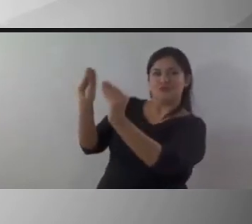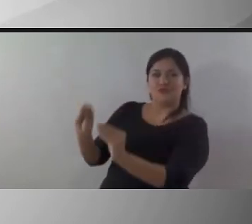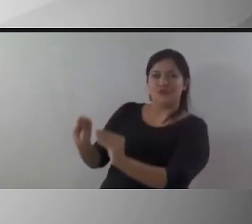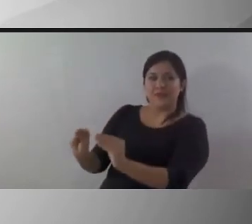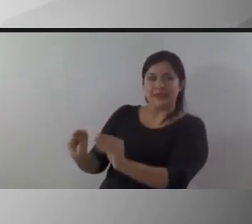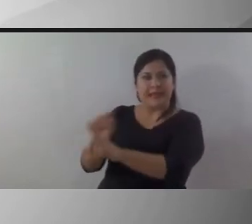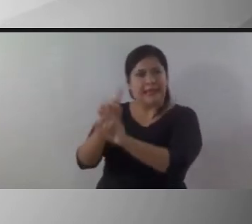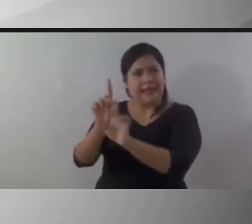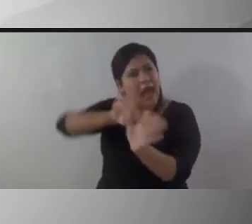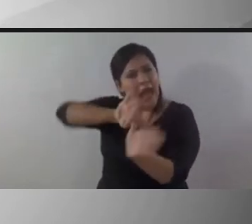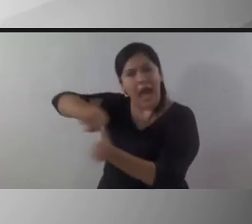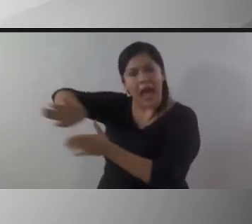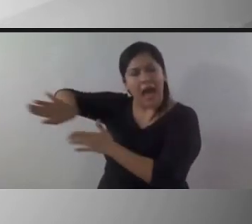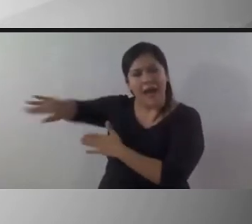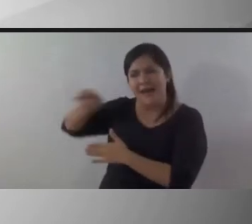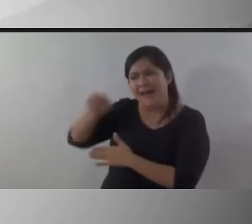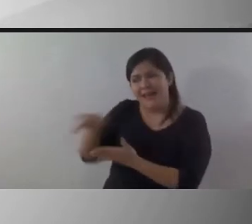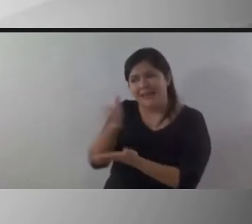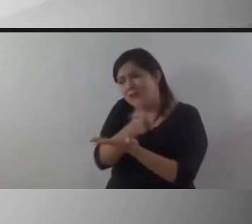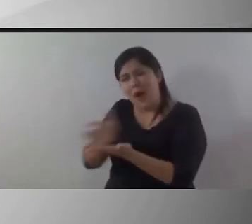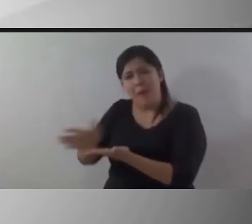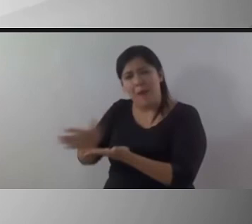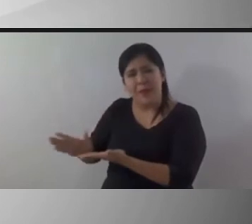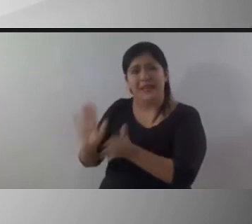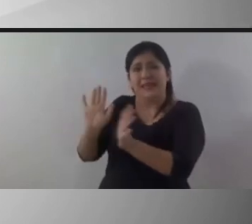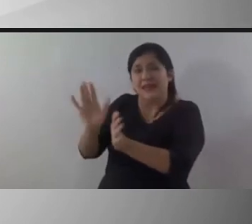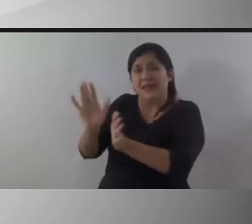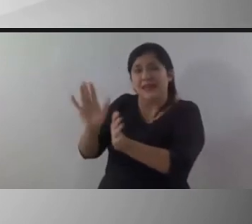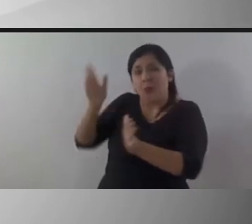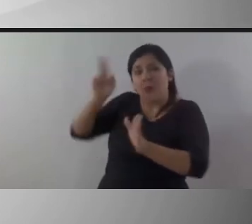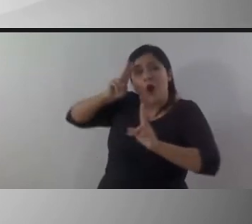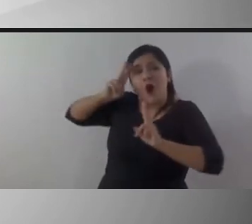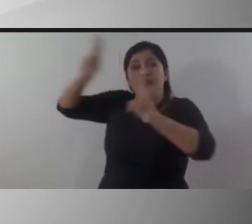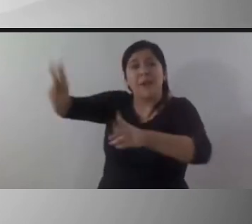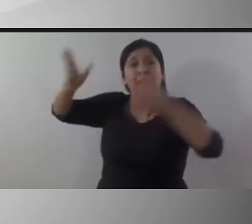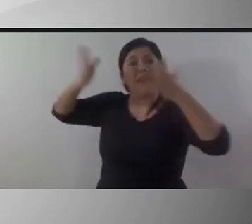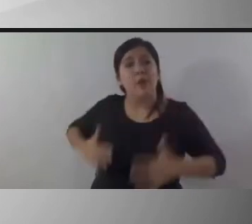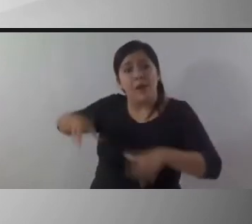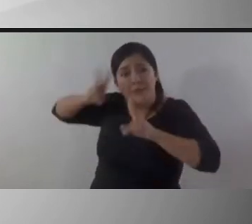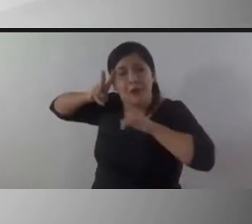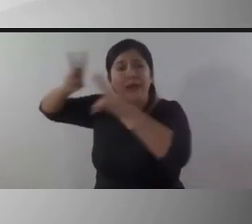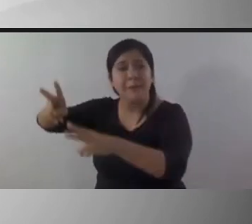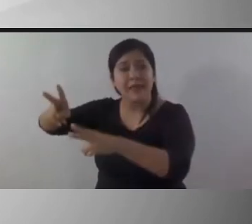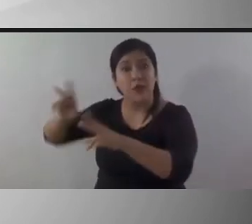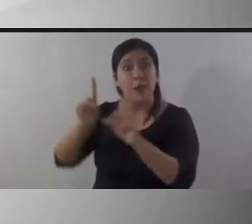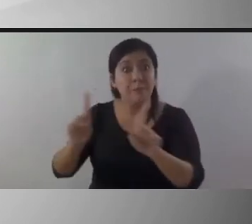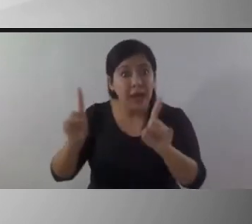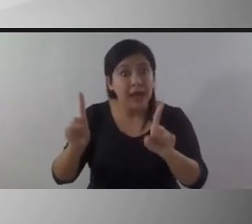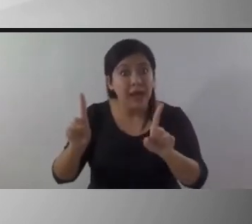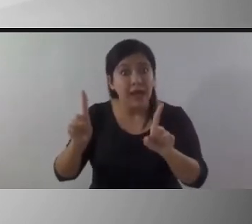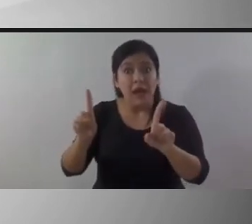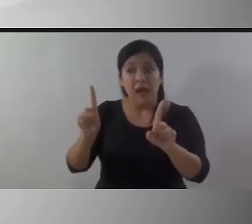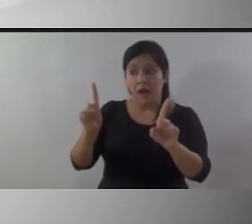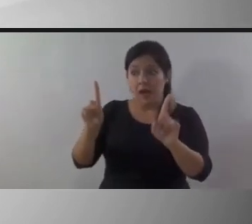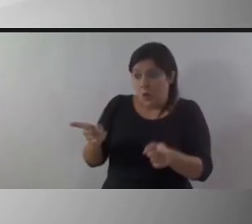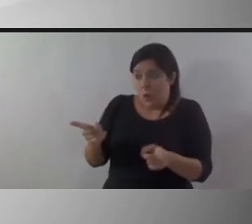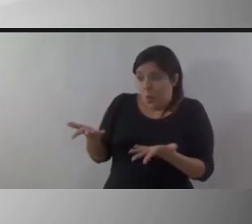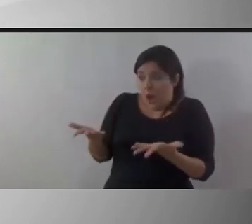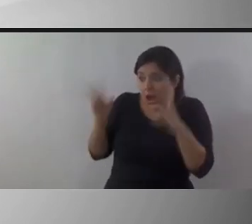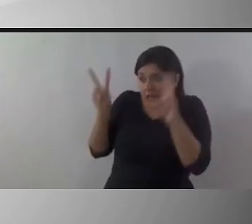patologizar la diversidad corporal. Pero por el otro lado, seguir prestando atención a las necesidades,